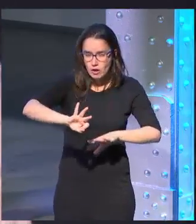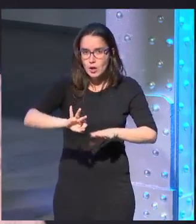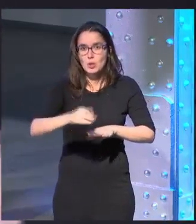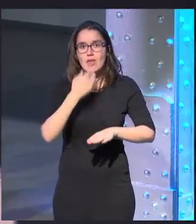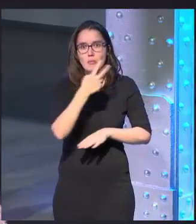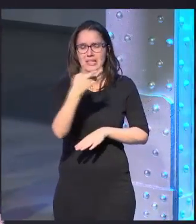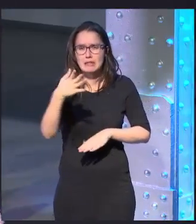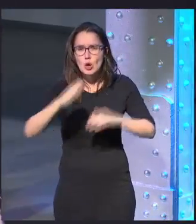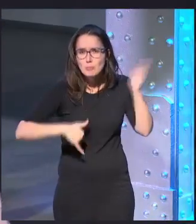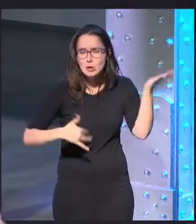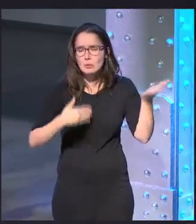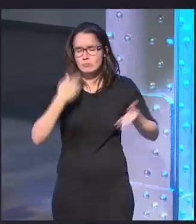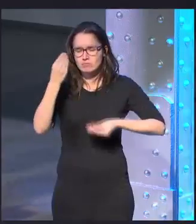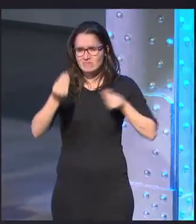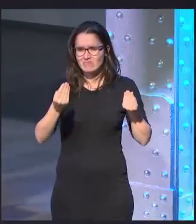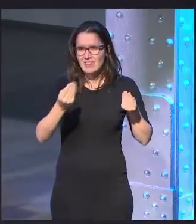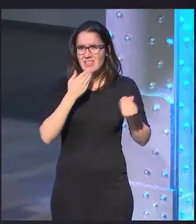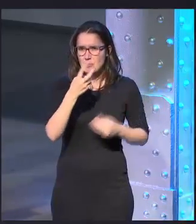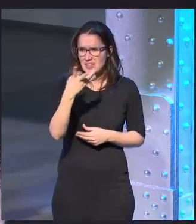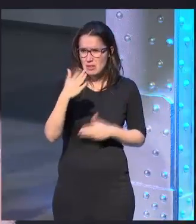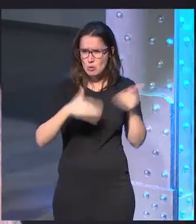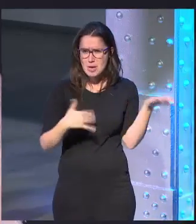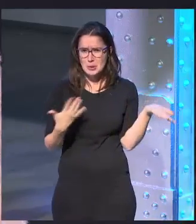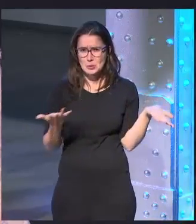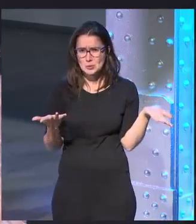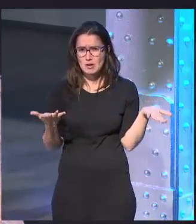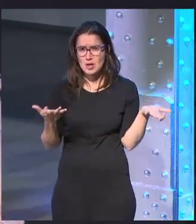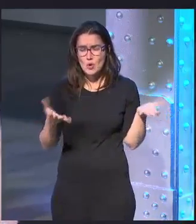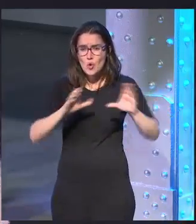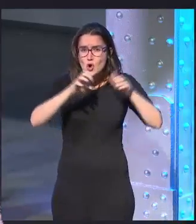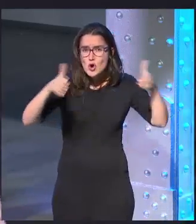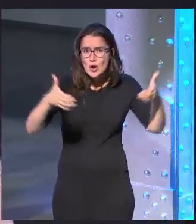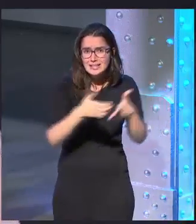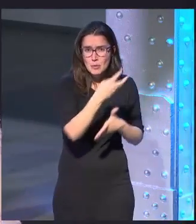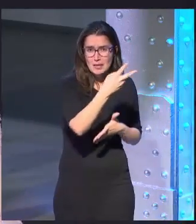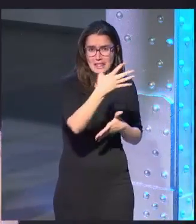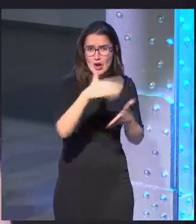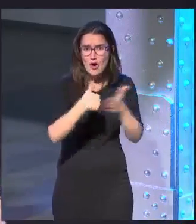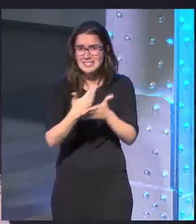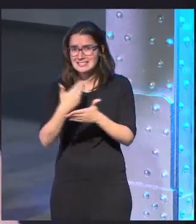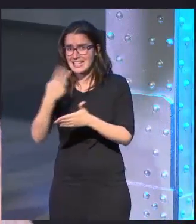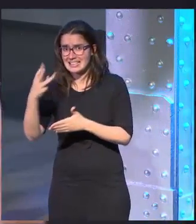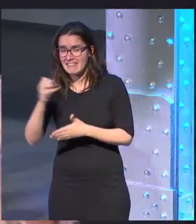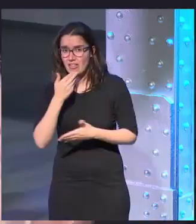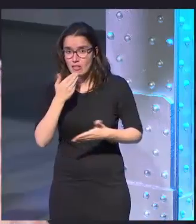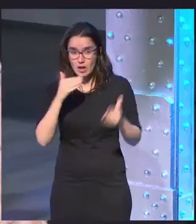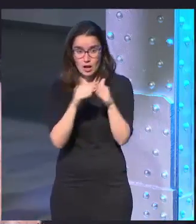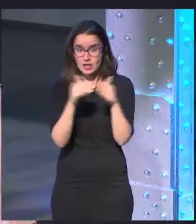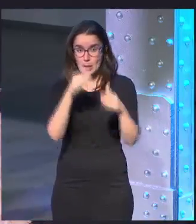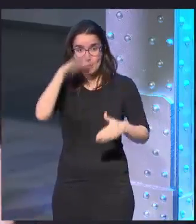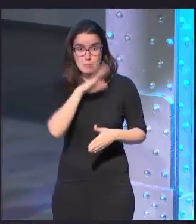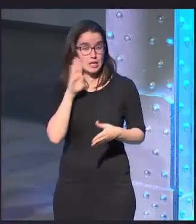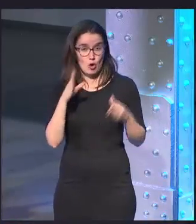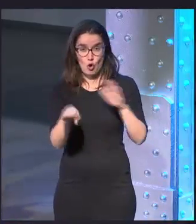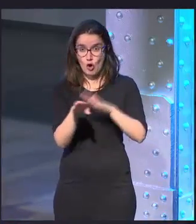25 años, pero luego dijimos, ¿pero qué hacemos solamente con los menores de 25 años? Si tenemos un colectivo de 25 a 30 que no se emancipan y que los tenemos todo el día en